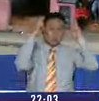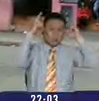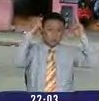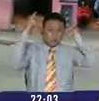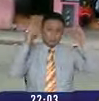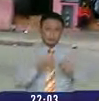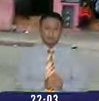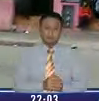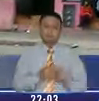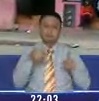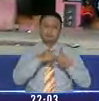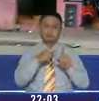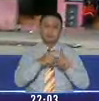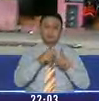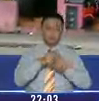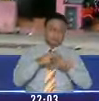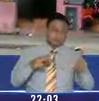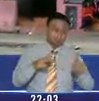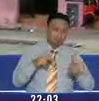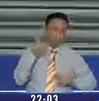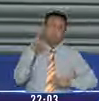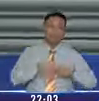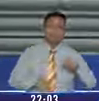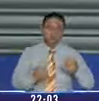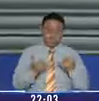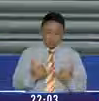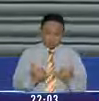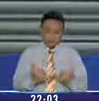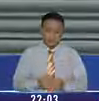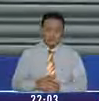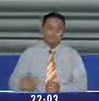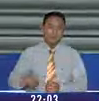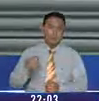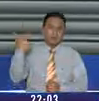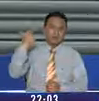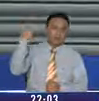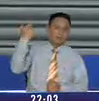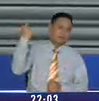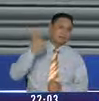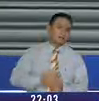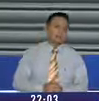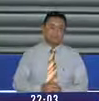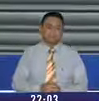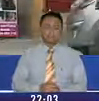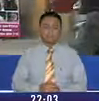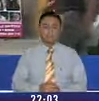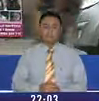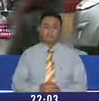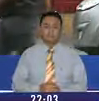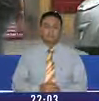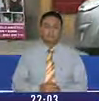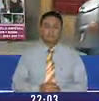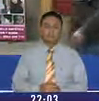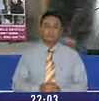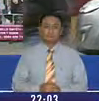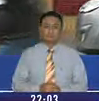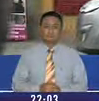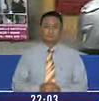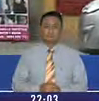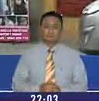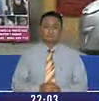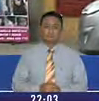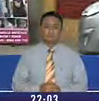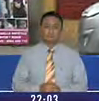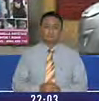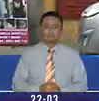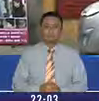El occiso no tuvo oportunidad a reaccionar. En esta oportunidad, el sicario no falló. Los proyectiles fueron directo al cuerpo y la cabeza.